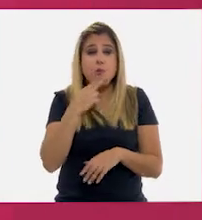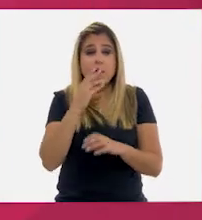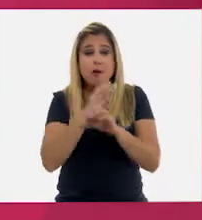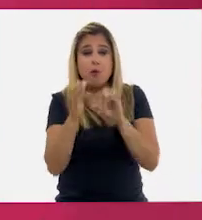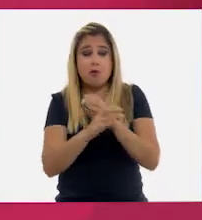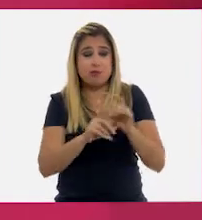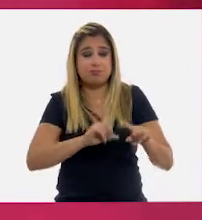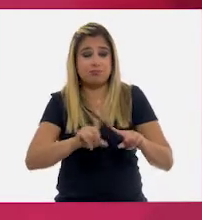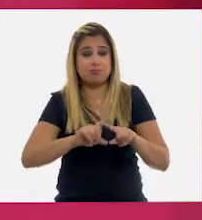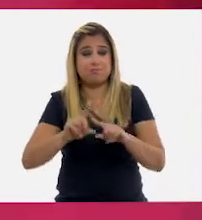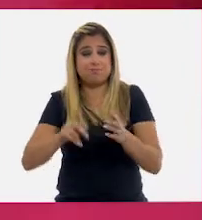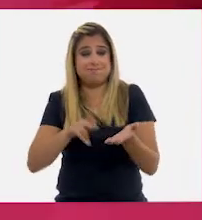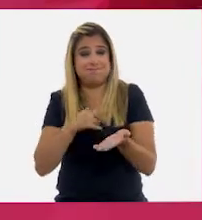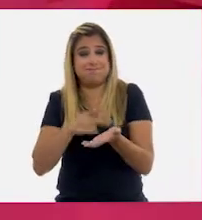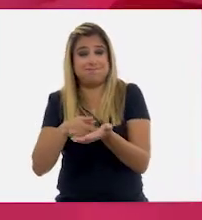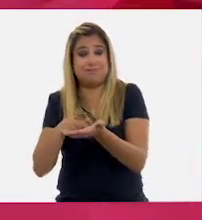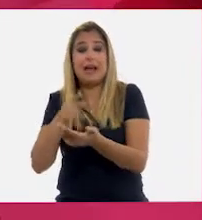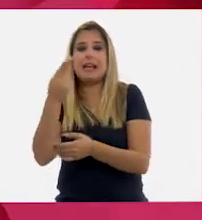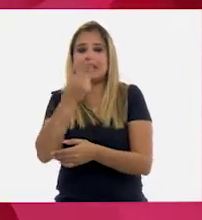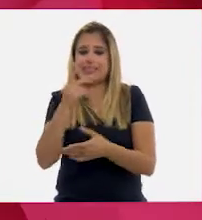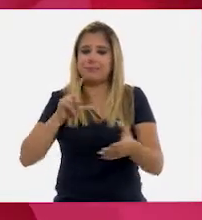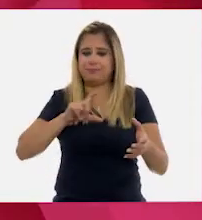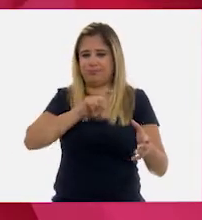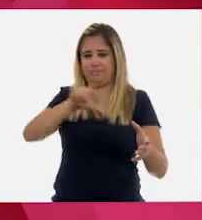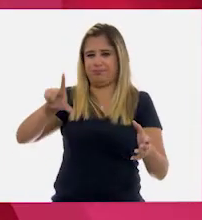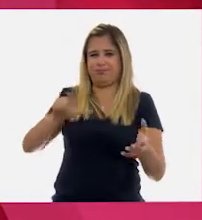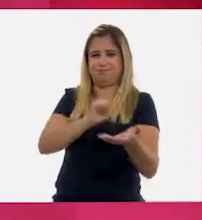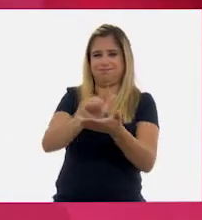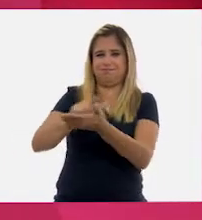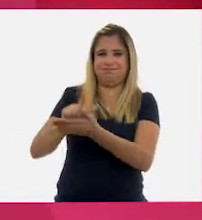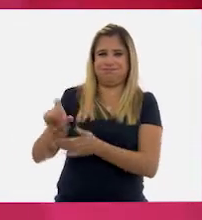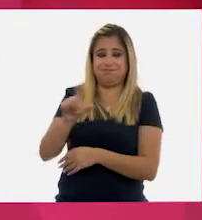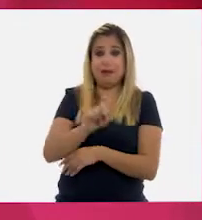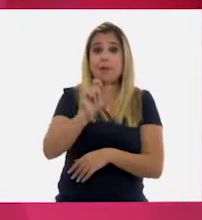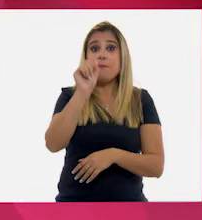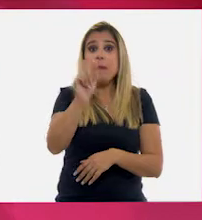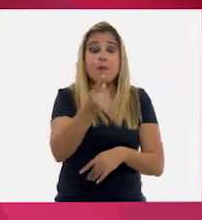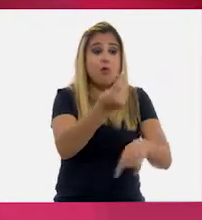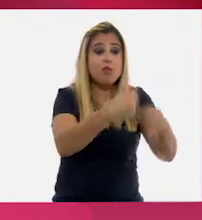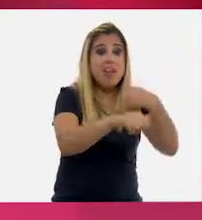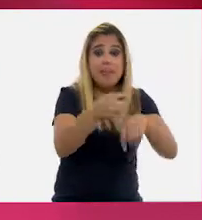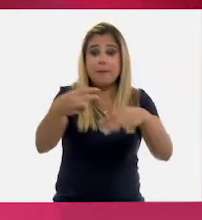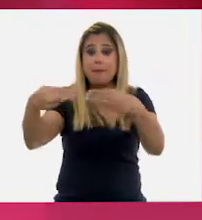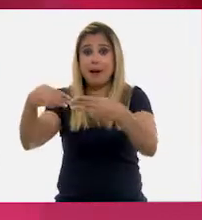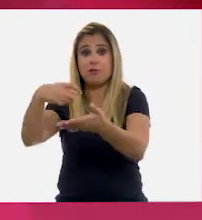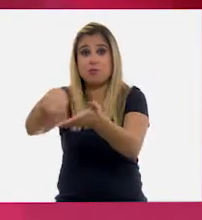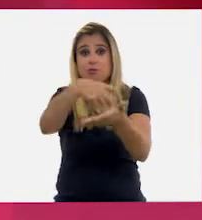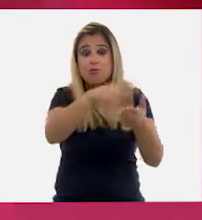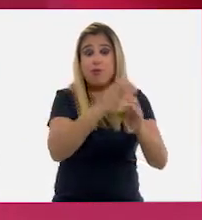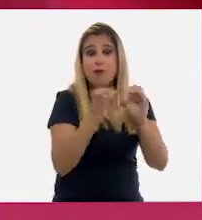Desinfecta las superficies y los objetos que más utilizas. También las cosas que compres en la tienda o el supermercado.